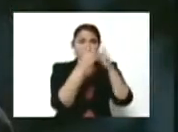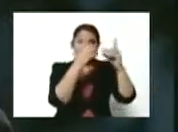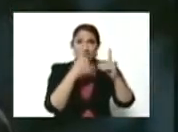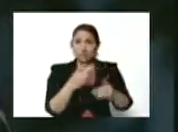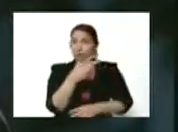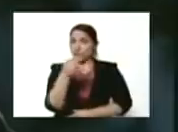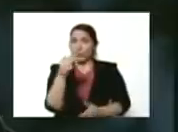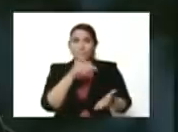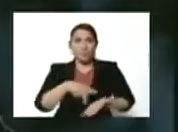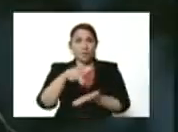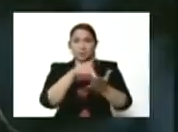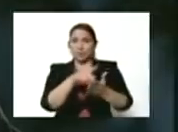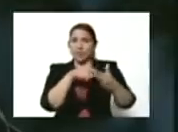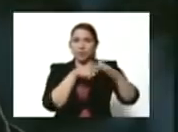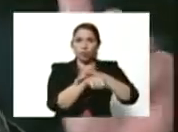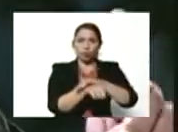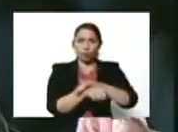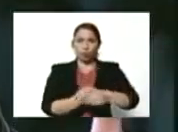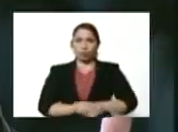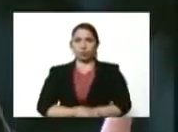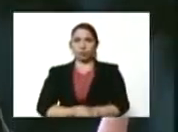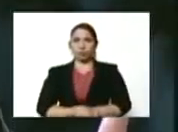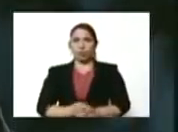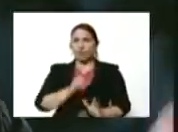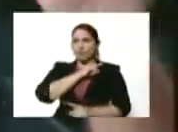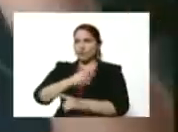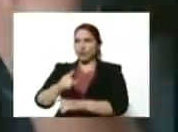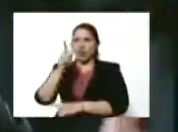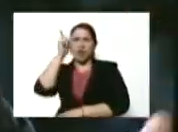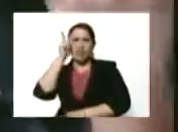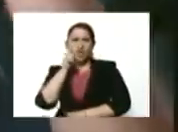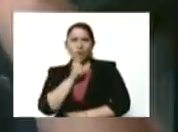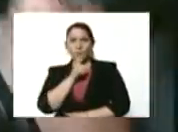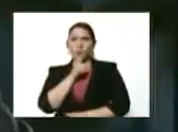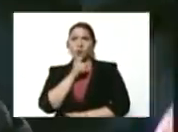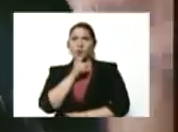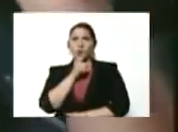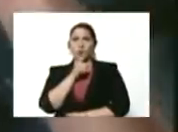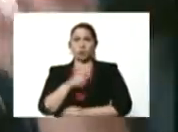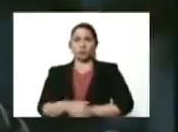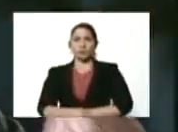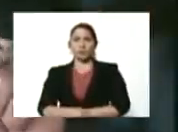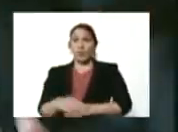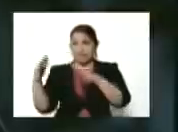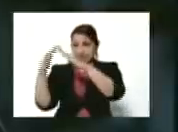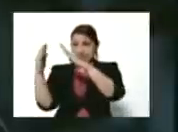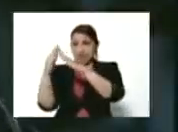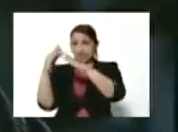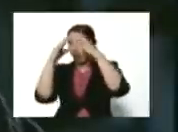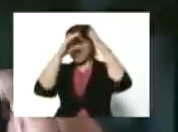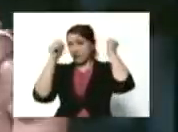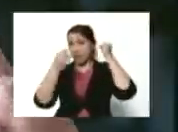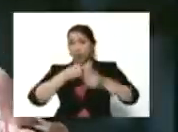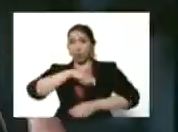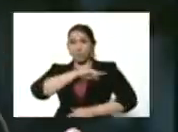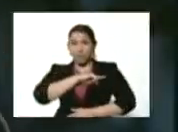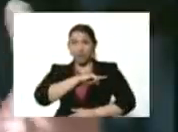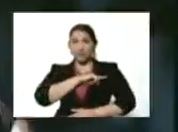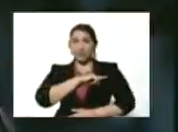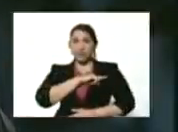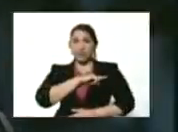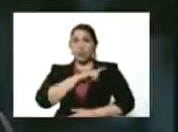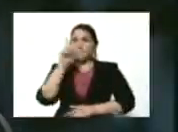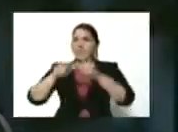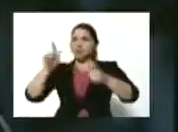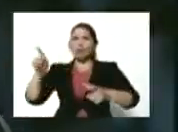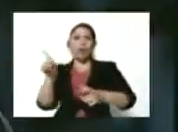no participar en la incursión y la orden que da Leopoldo López desde la residencia del embajador de España es que las personas que